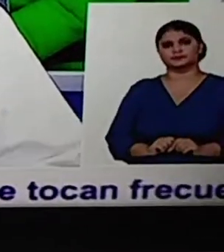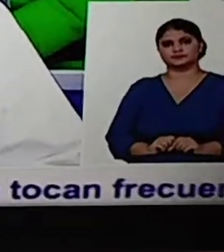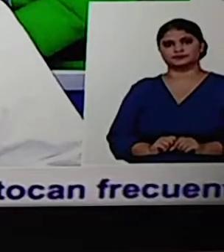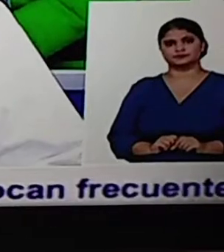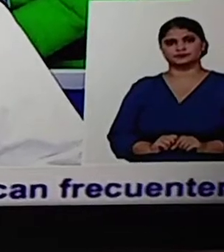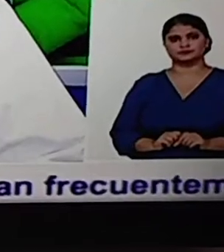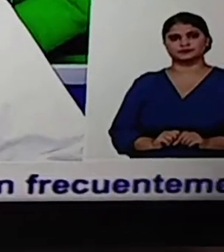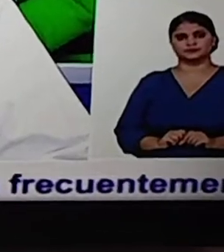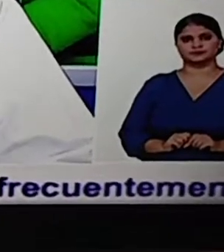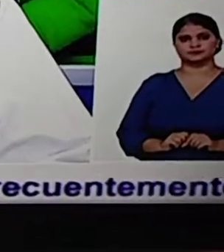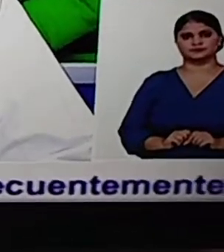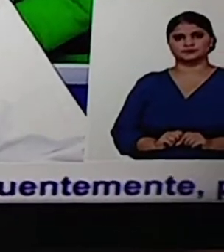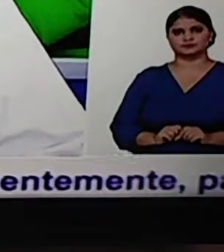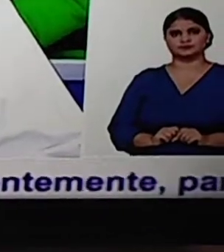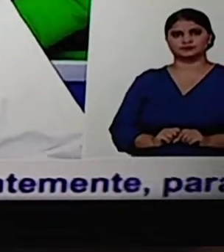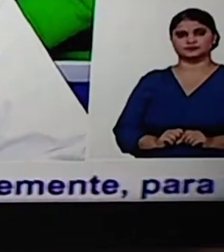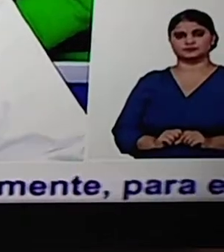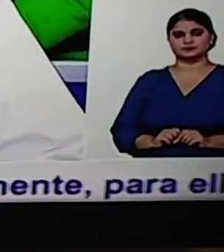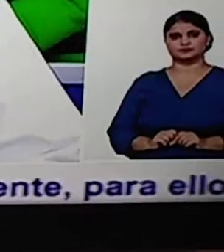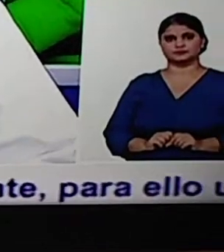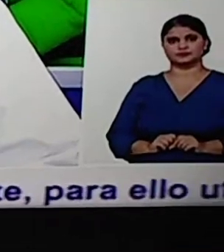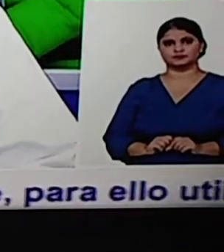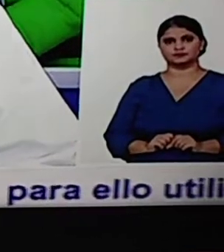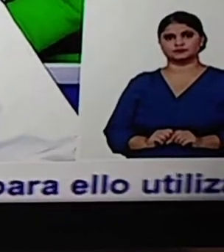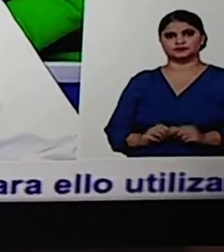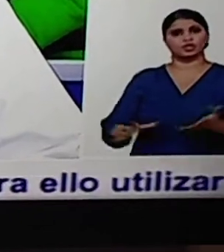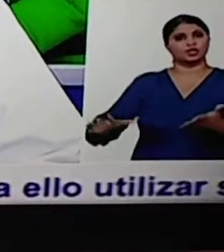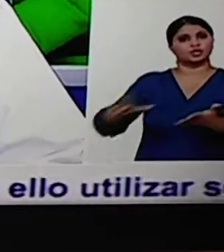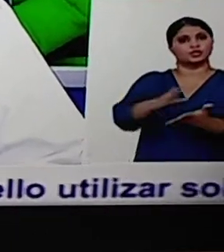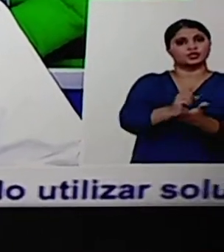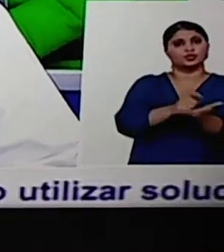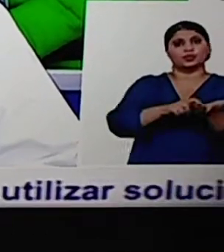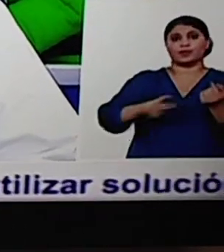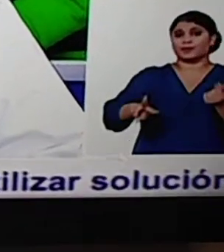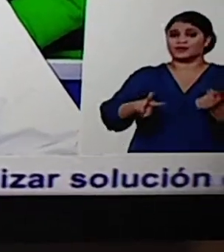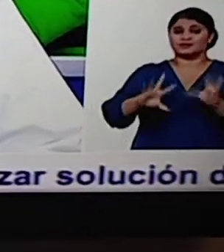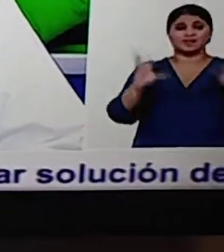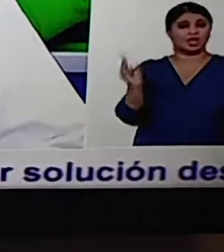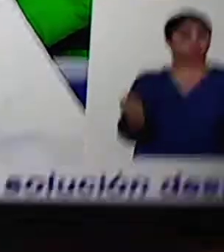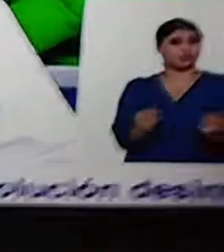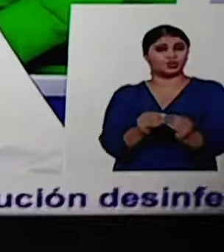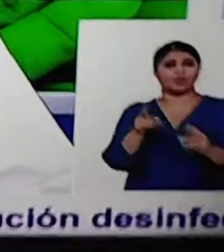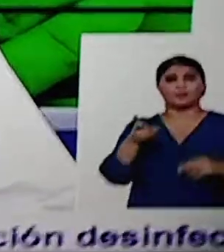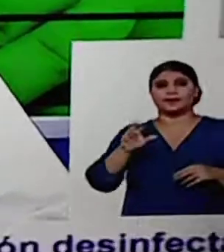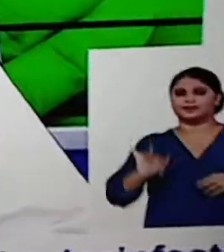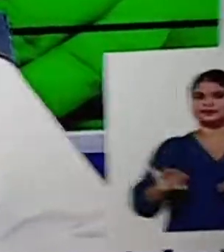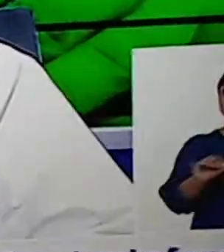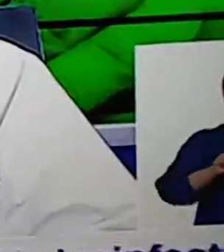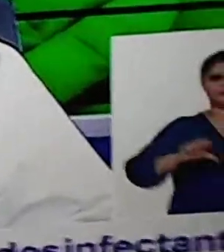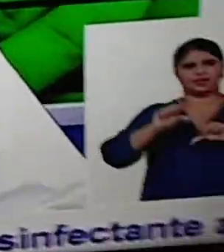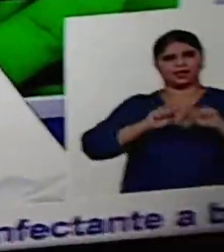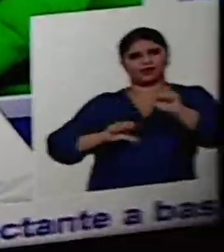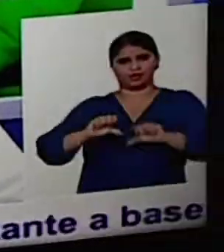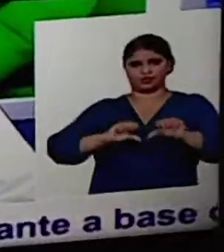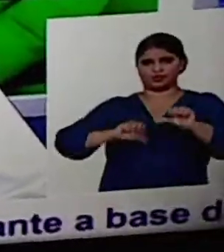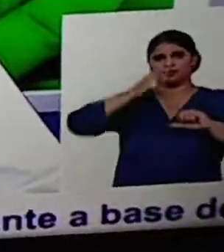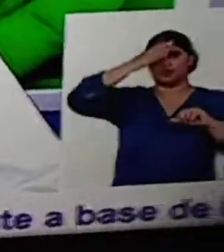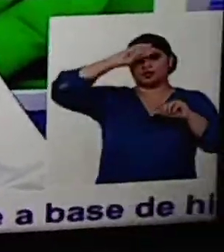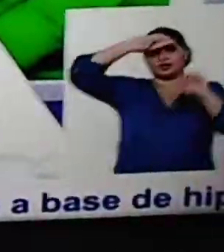en todos los laboratorios que tenemos trabajando, que ya suman un total de 27 laboratorios de biología